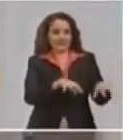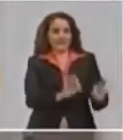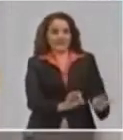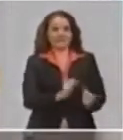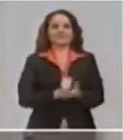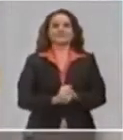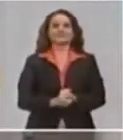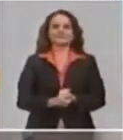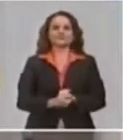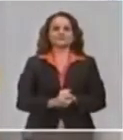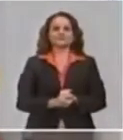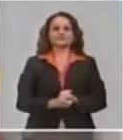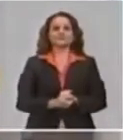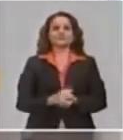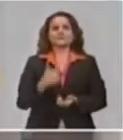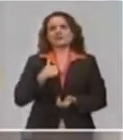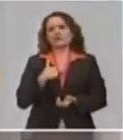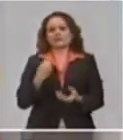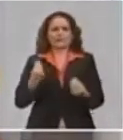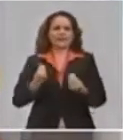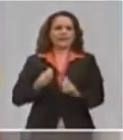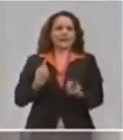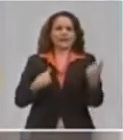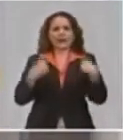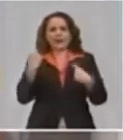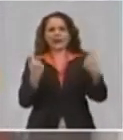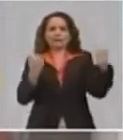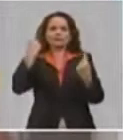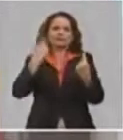serie de opciones para lavar,